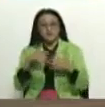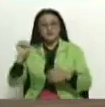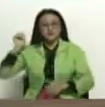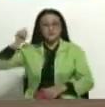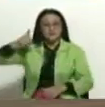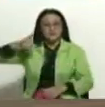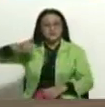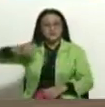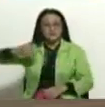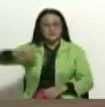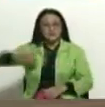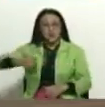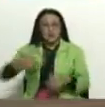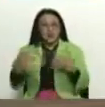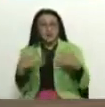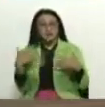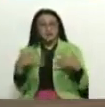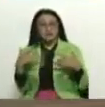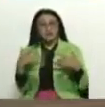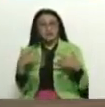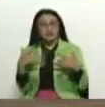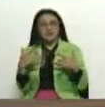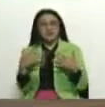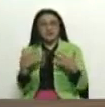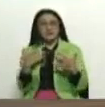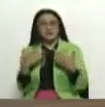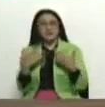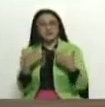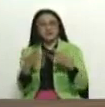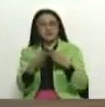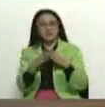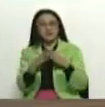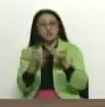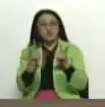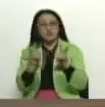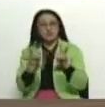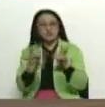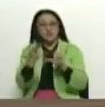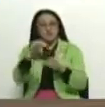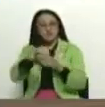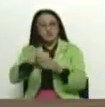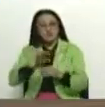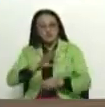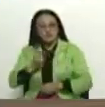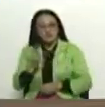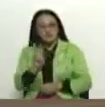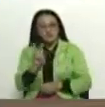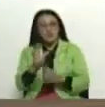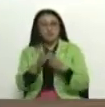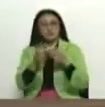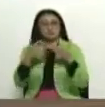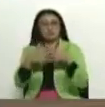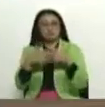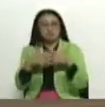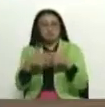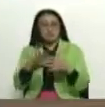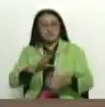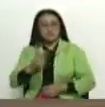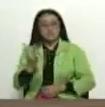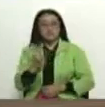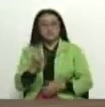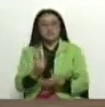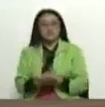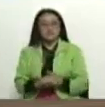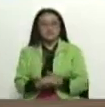bueno, tuvo una actividad de interrelación con todo el mercado interno de Venezuela, con toda la industria petrolera,